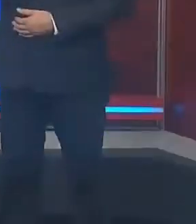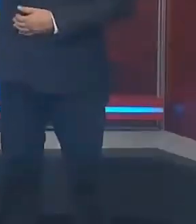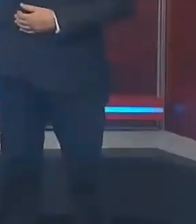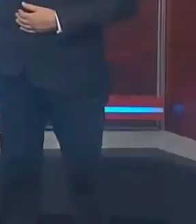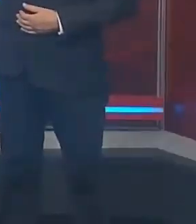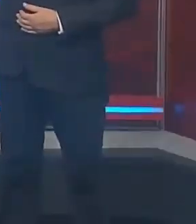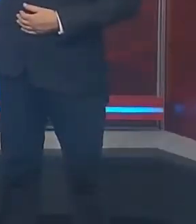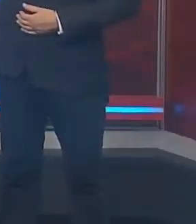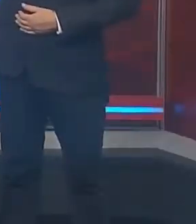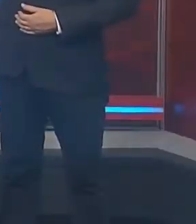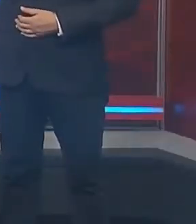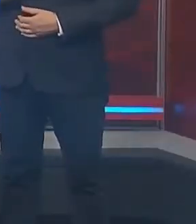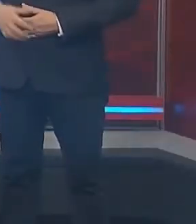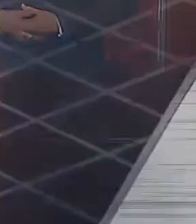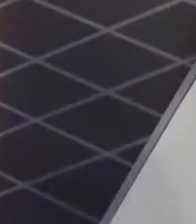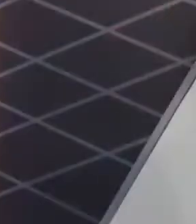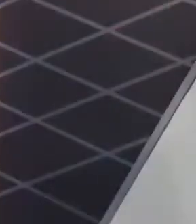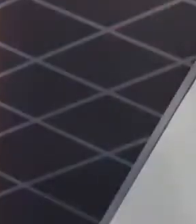domingo,